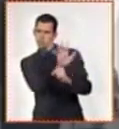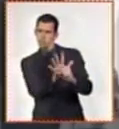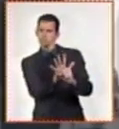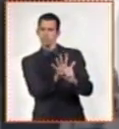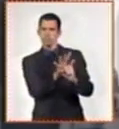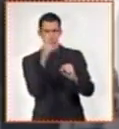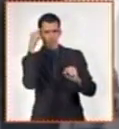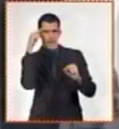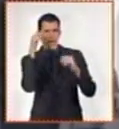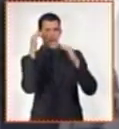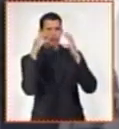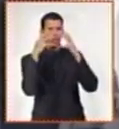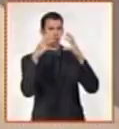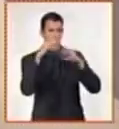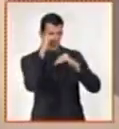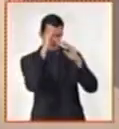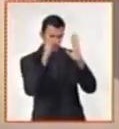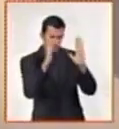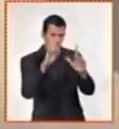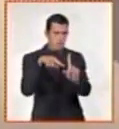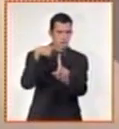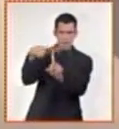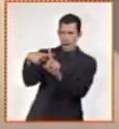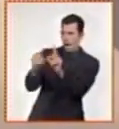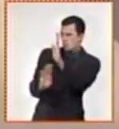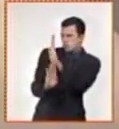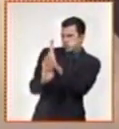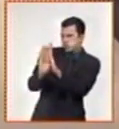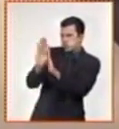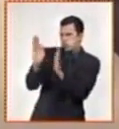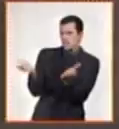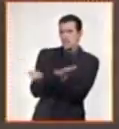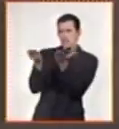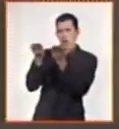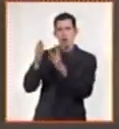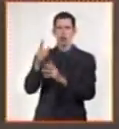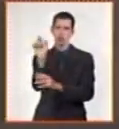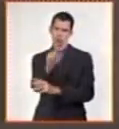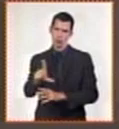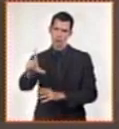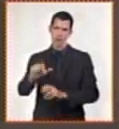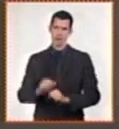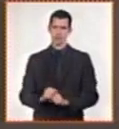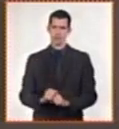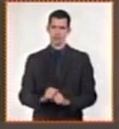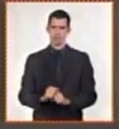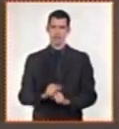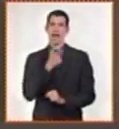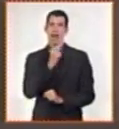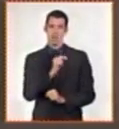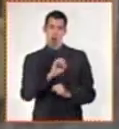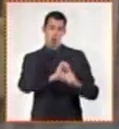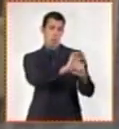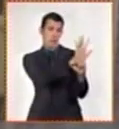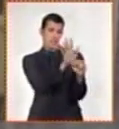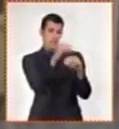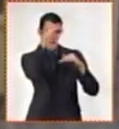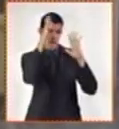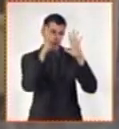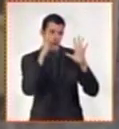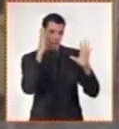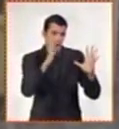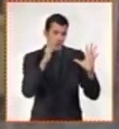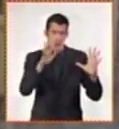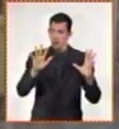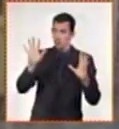desarrollo económico y social, intensificar ajustes de las macropolíticas. Primero, desde